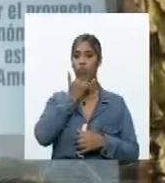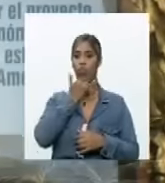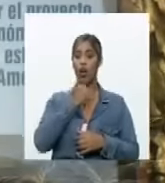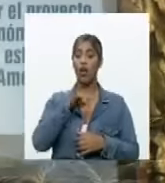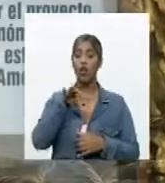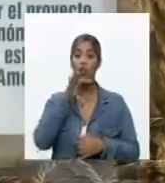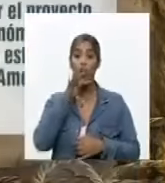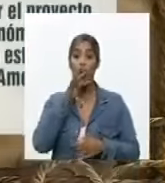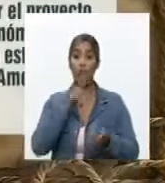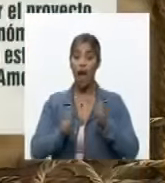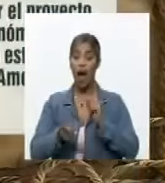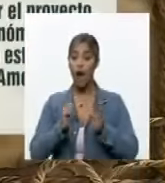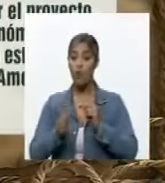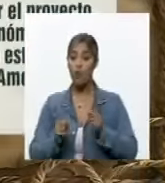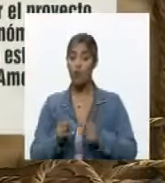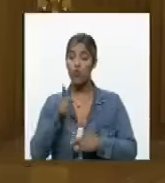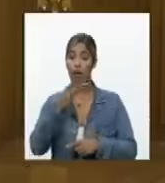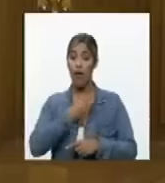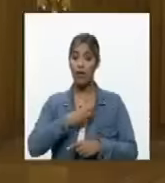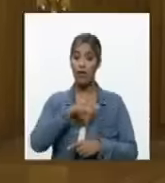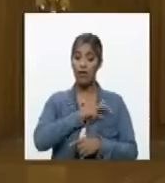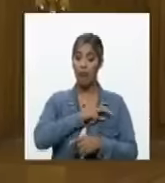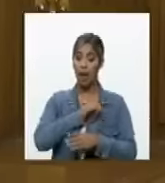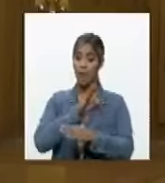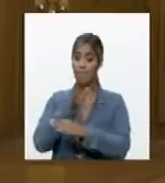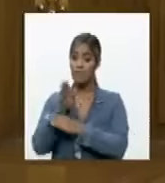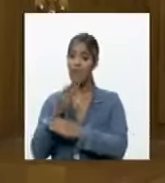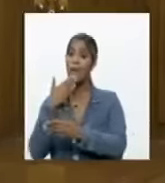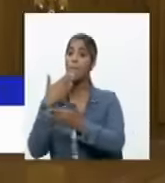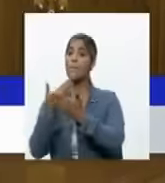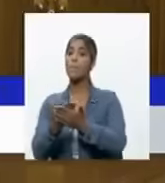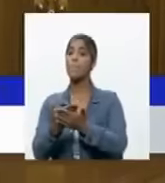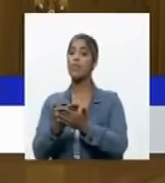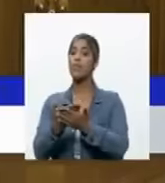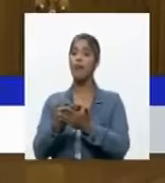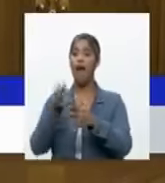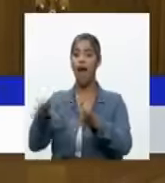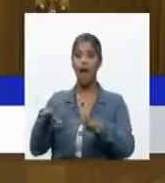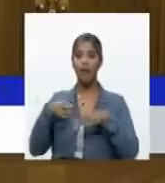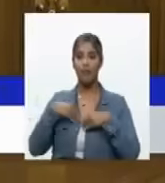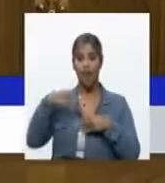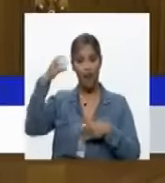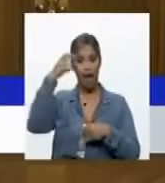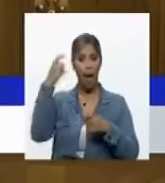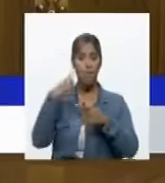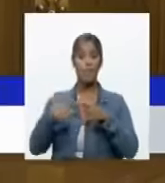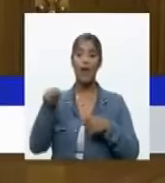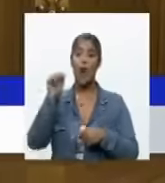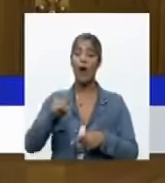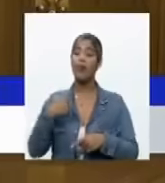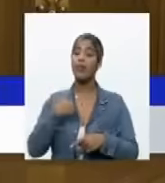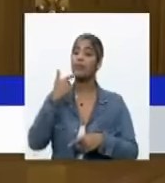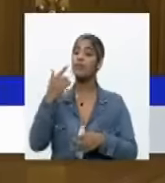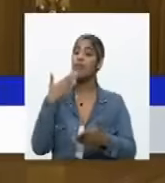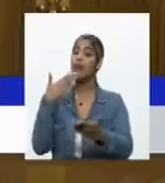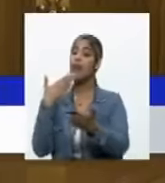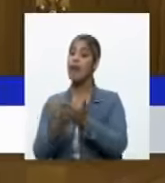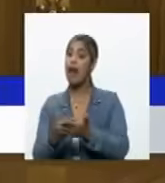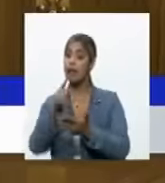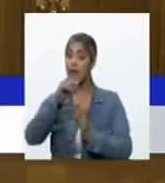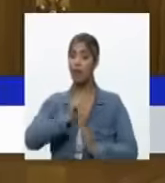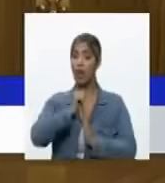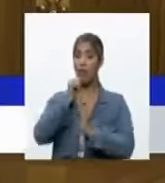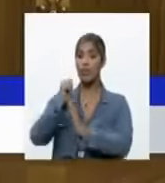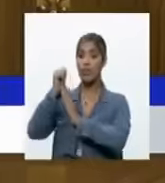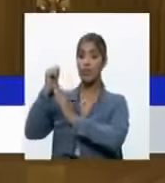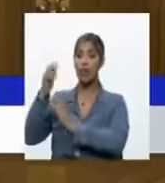Todavía hay algunos por allí que andan en España pidiendo el reconocimiento de un rey, pero desde aquí le decimos que gracias a estos próceres hace más